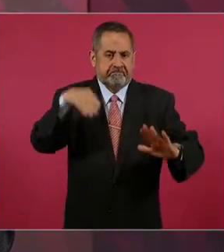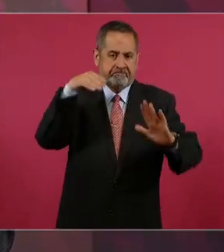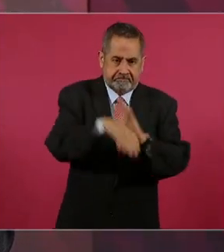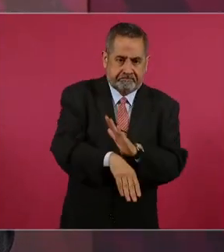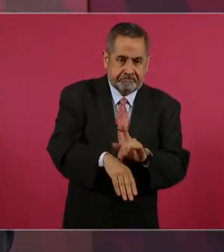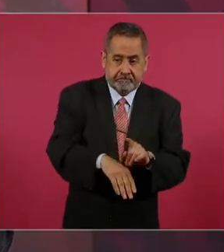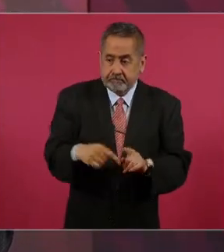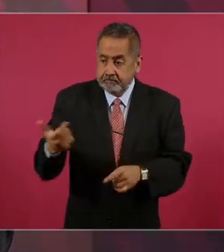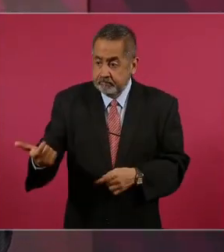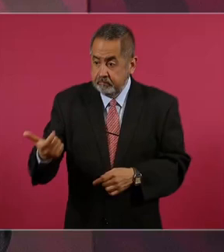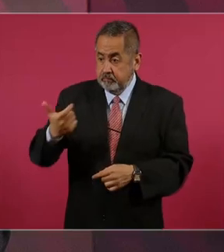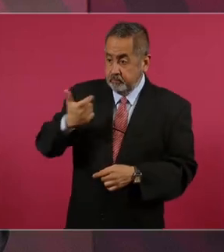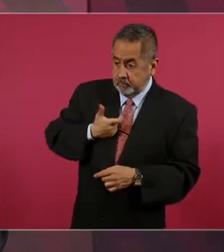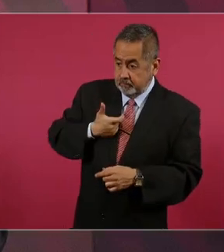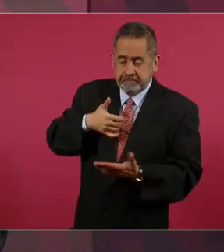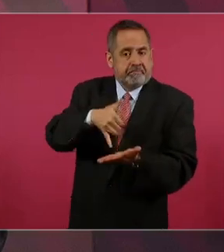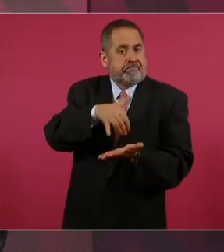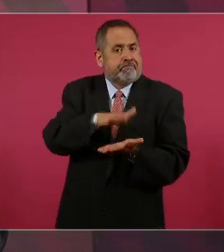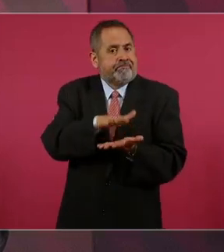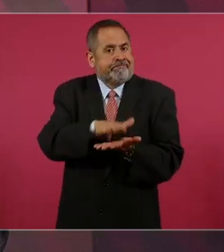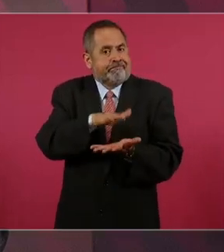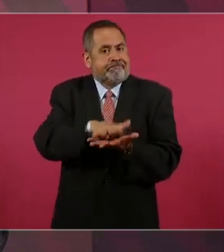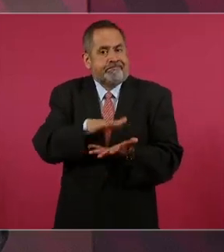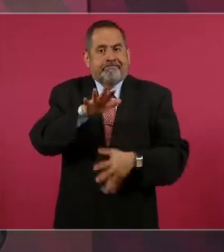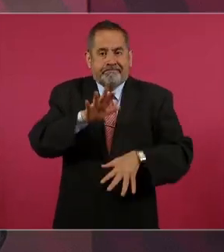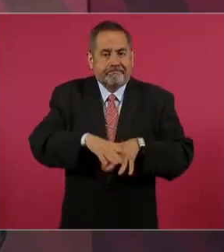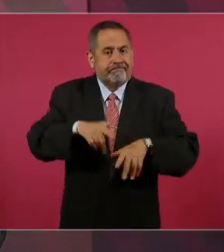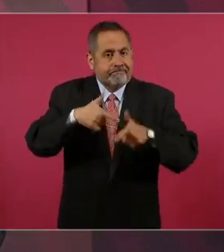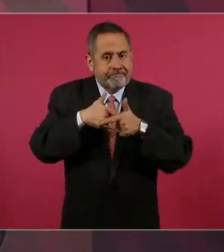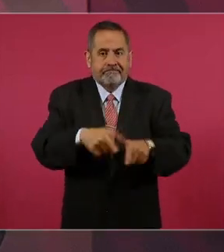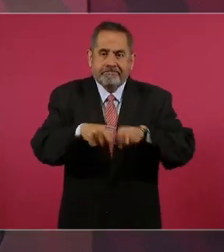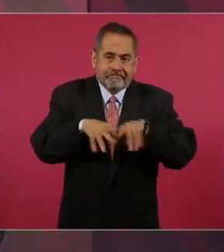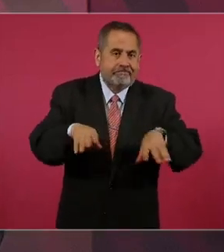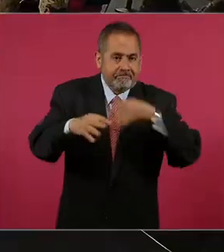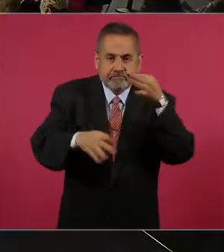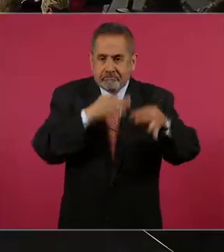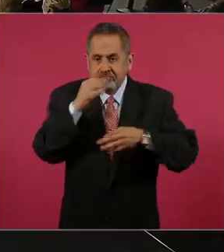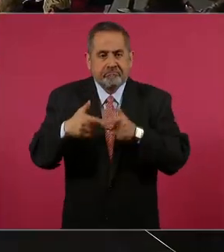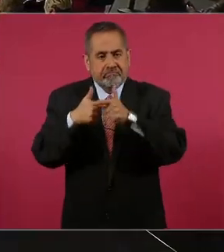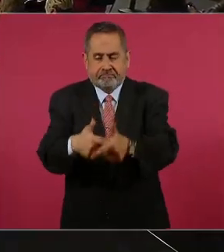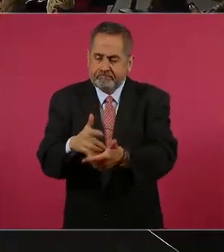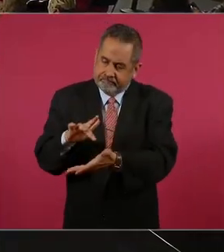la derrota y a la anulación completa de nuestras labores.